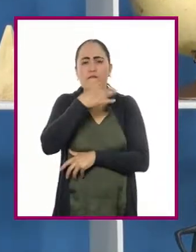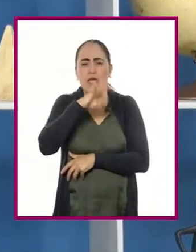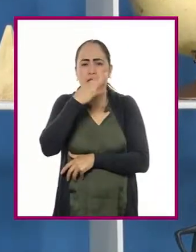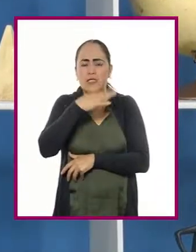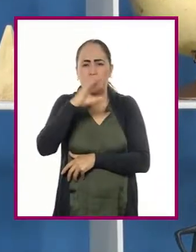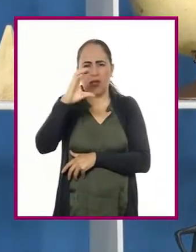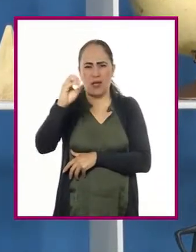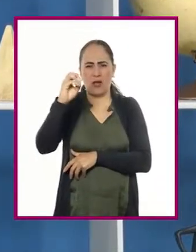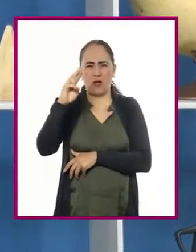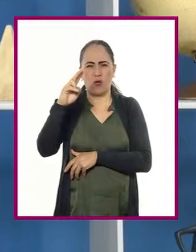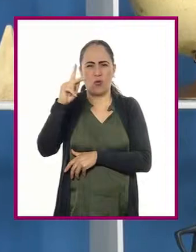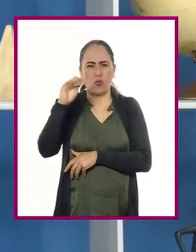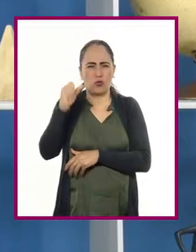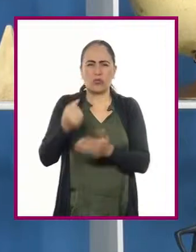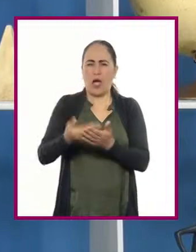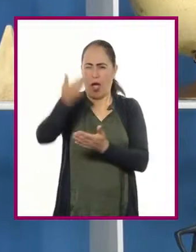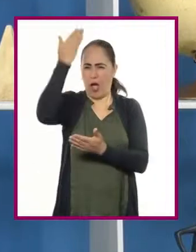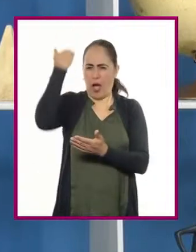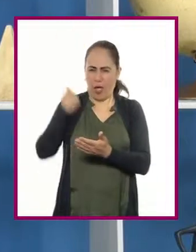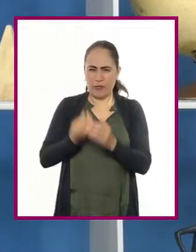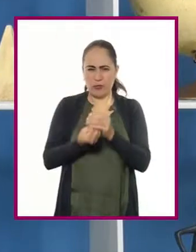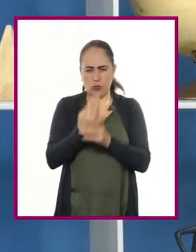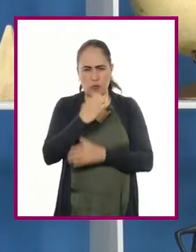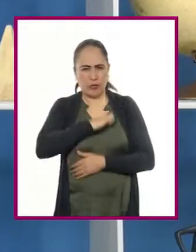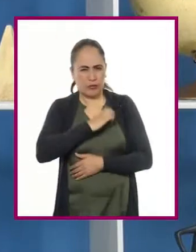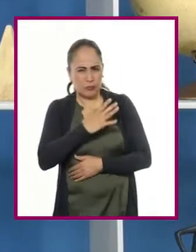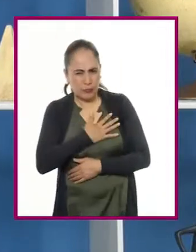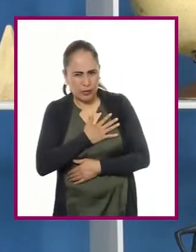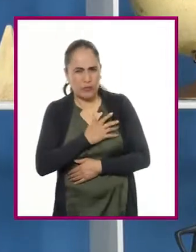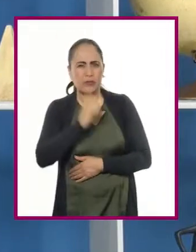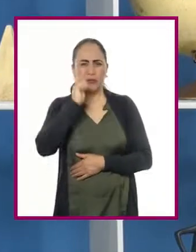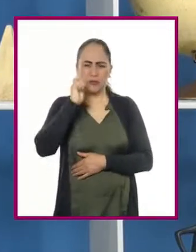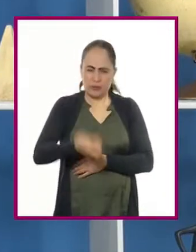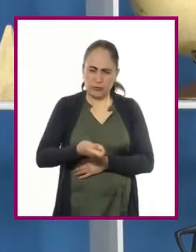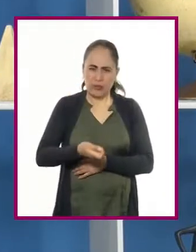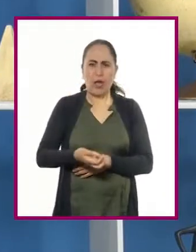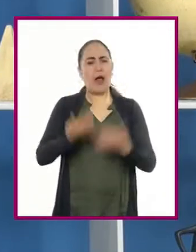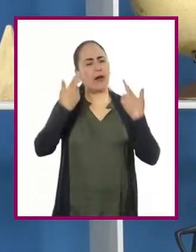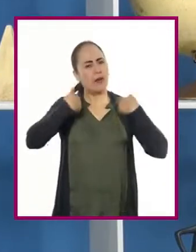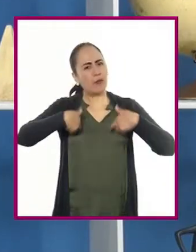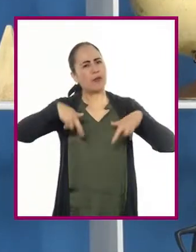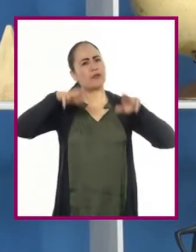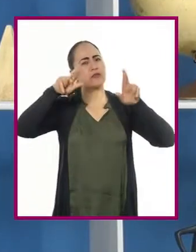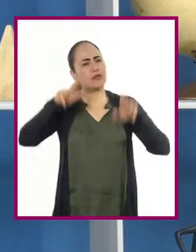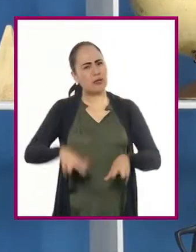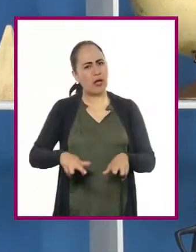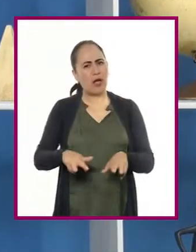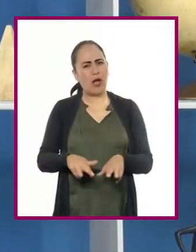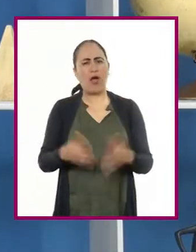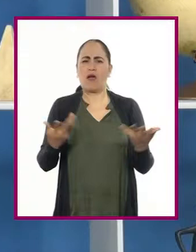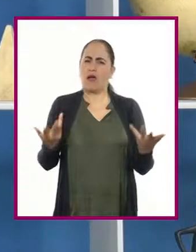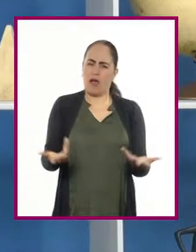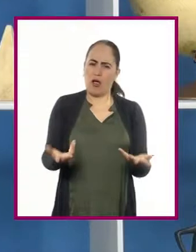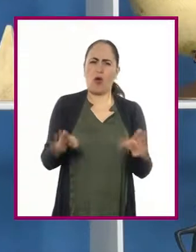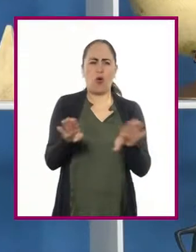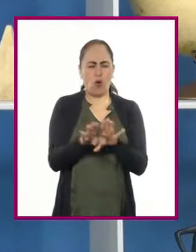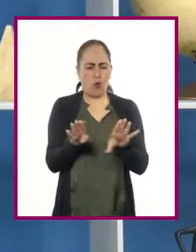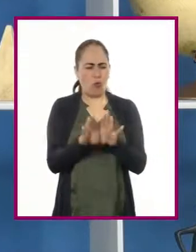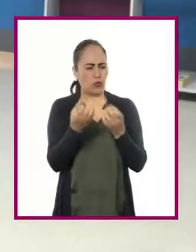siendo, en la época de la Nueva España, un intento de representar cómo se imaginaban que debía ser la